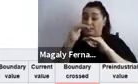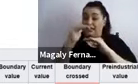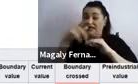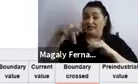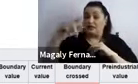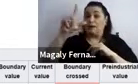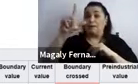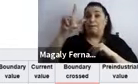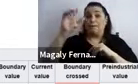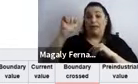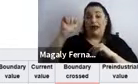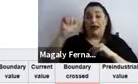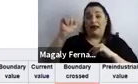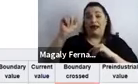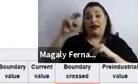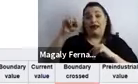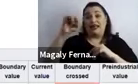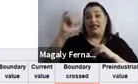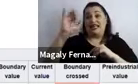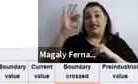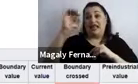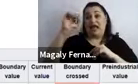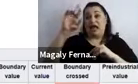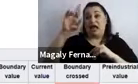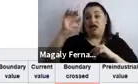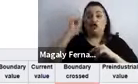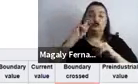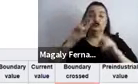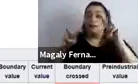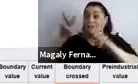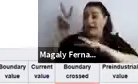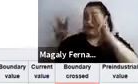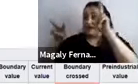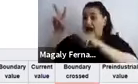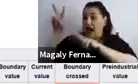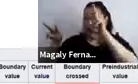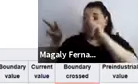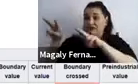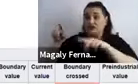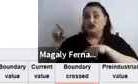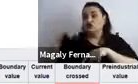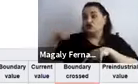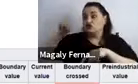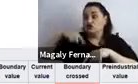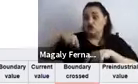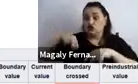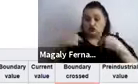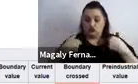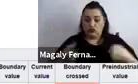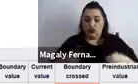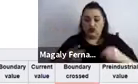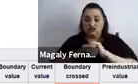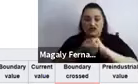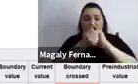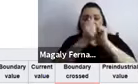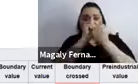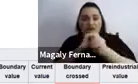definen variables que estamos alterando como humanidad a un nivel